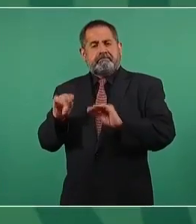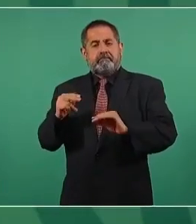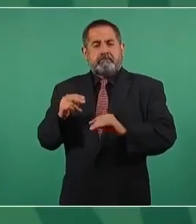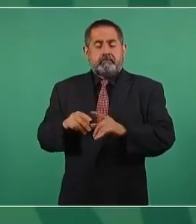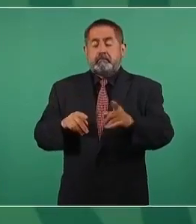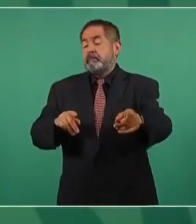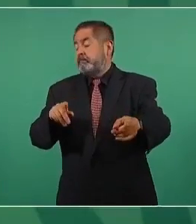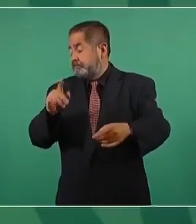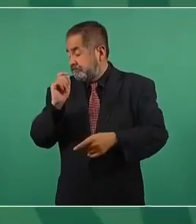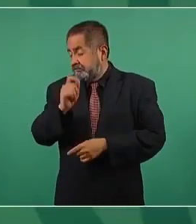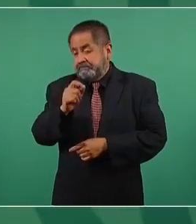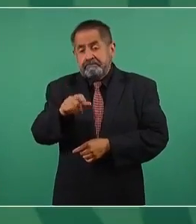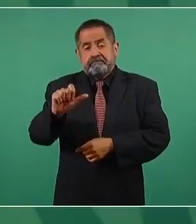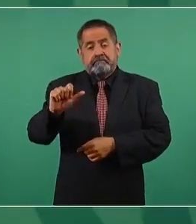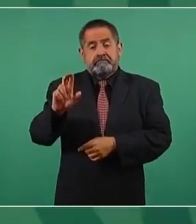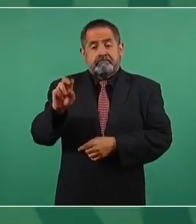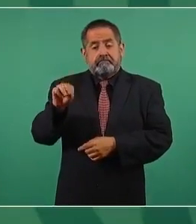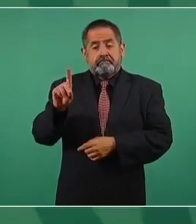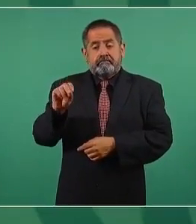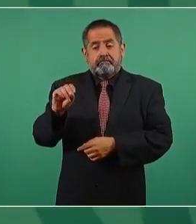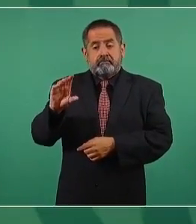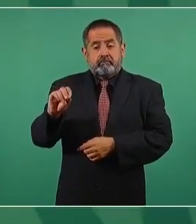Arnaldo Córdoba,